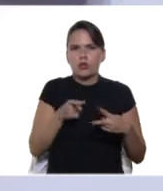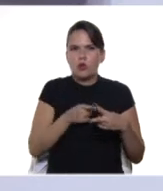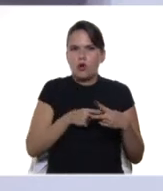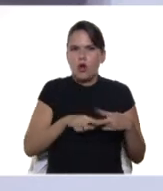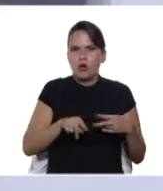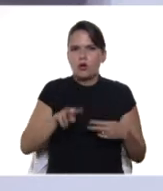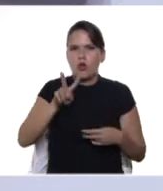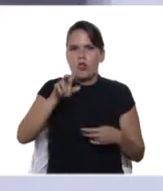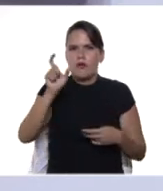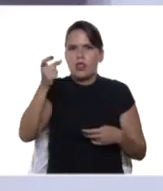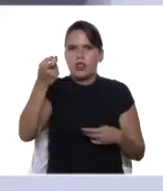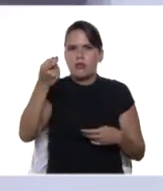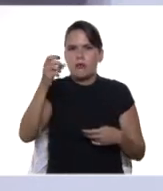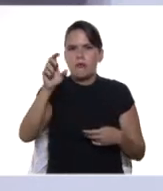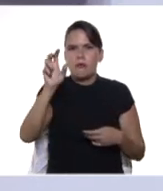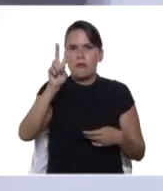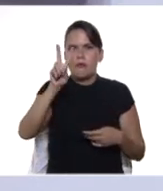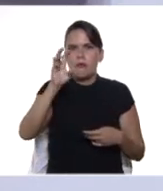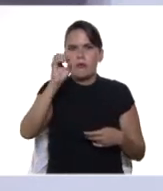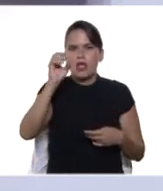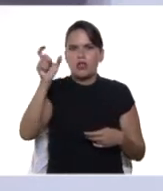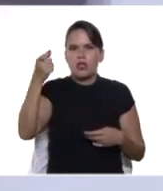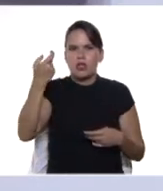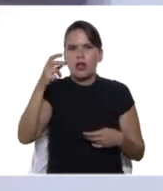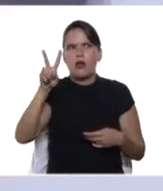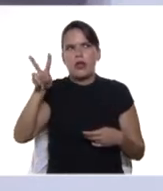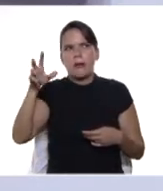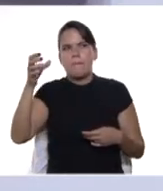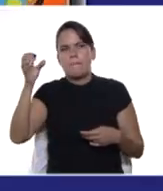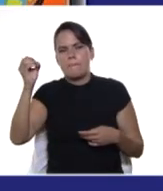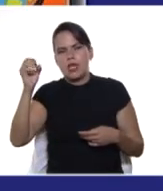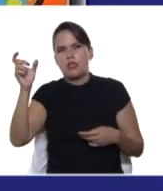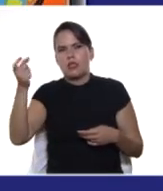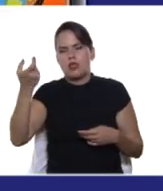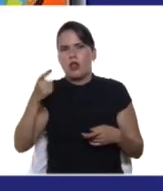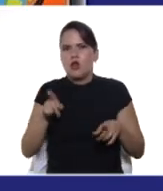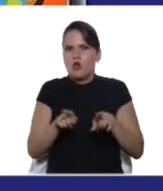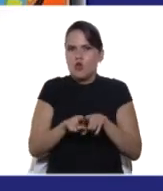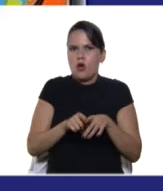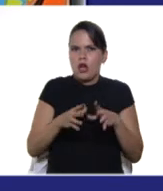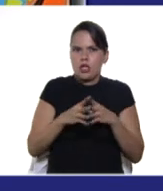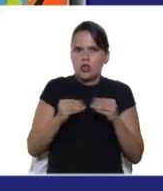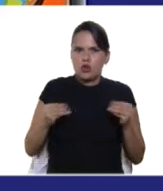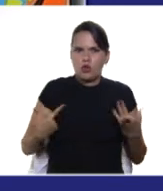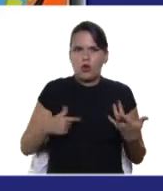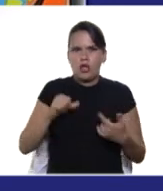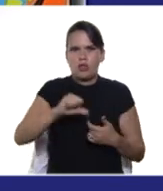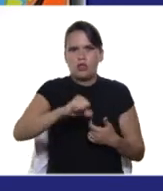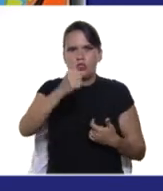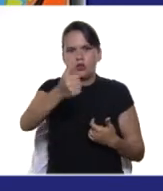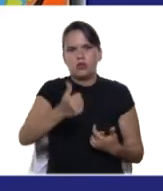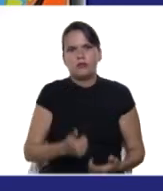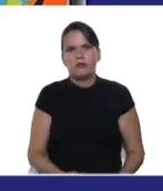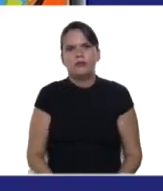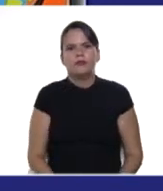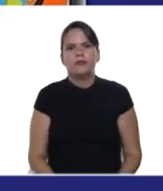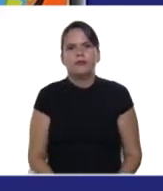grados. 20 grados, 40 grados, 60 grados, igual en todas las direcciones.